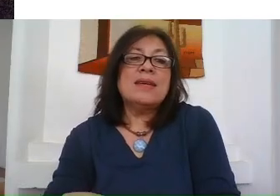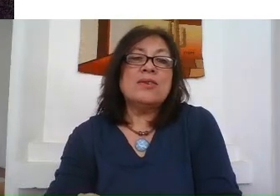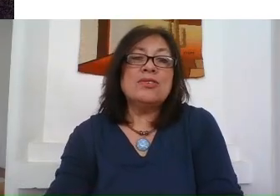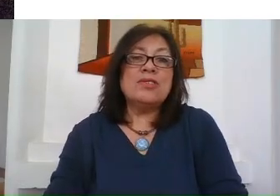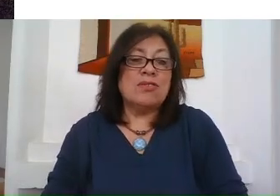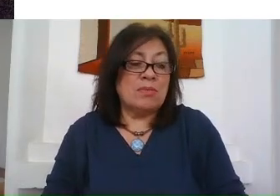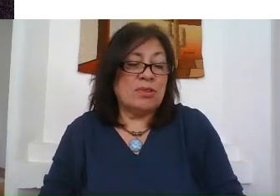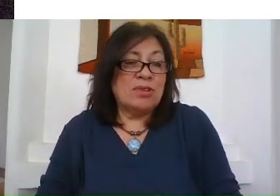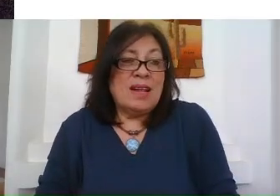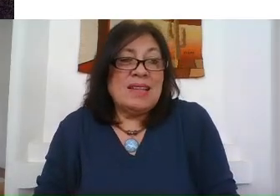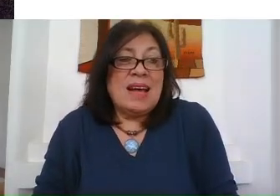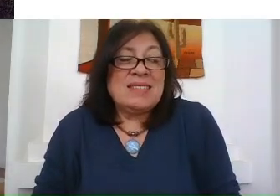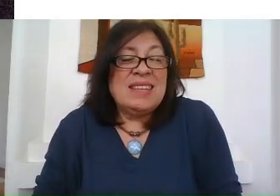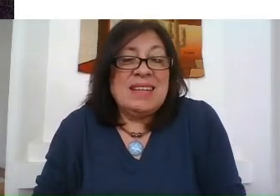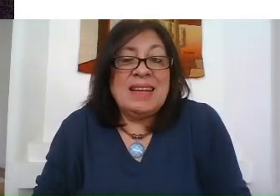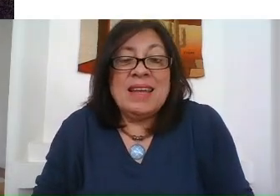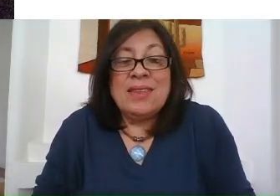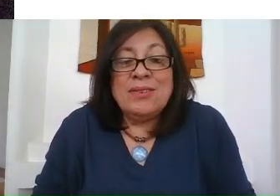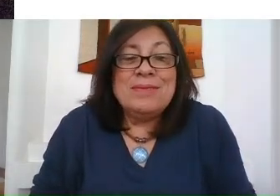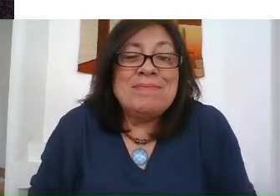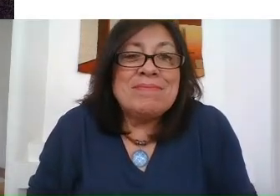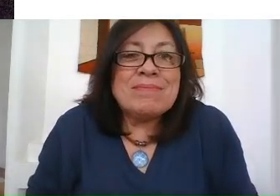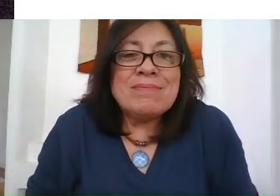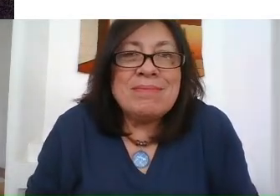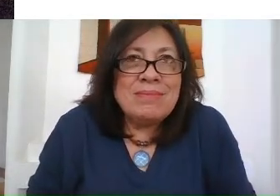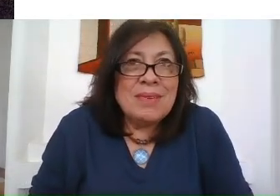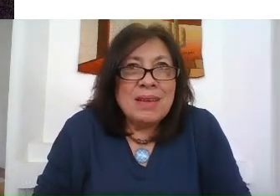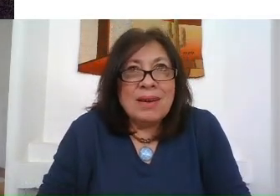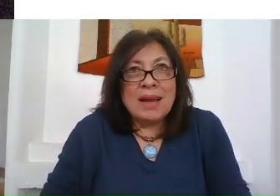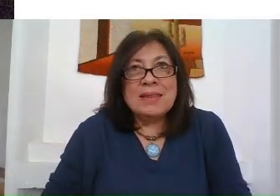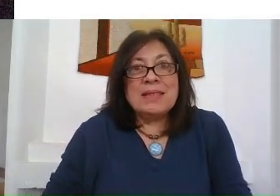hablar de desarrollo psicomotor acelerado,